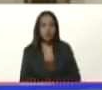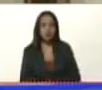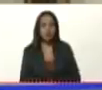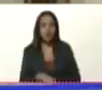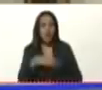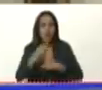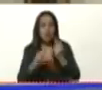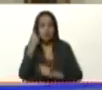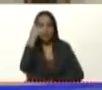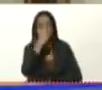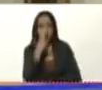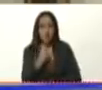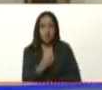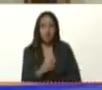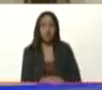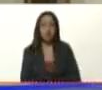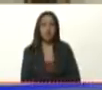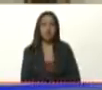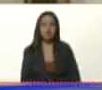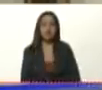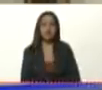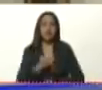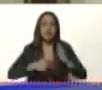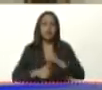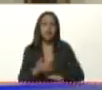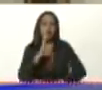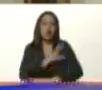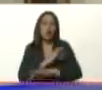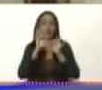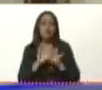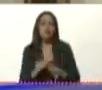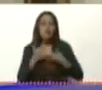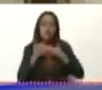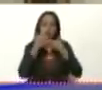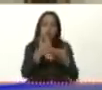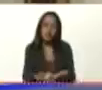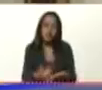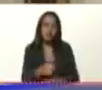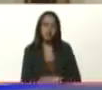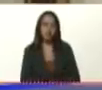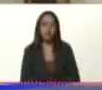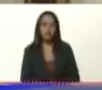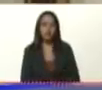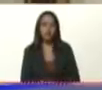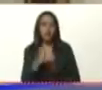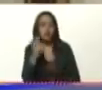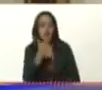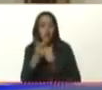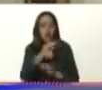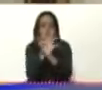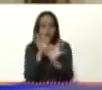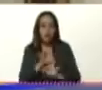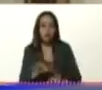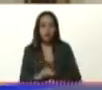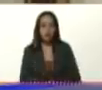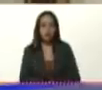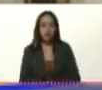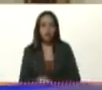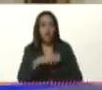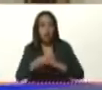serios, con máxima disciplina y cooperación. Bueno, y buscar los mecanismos para